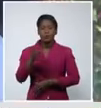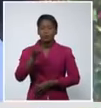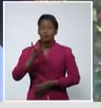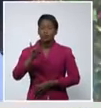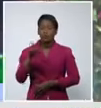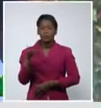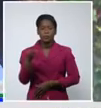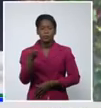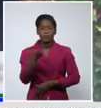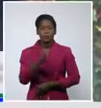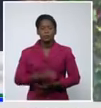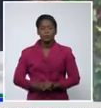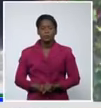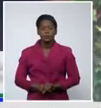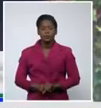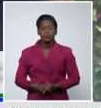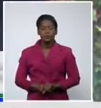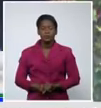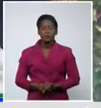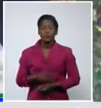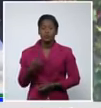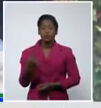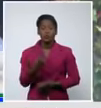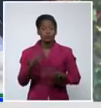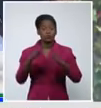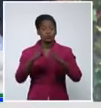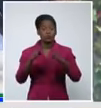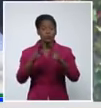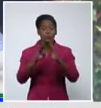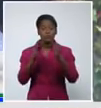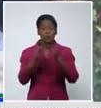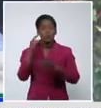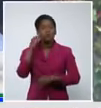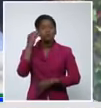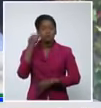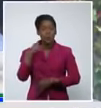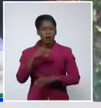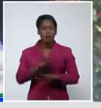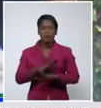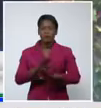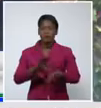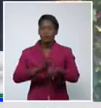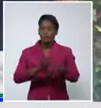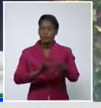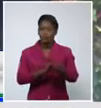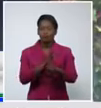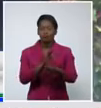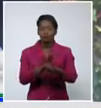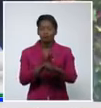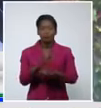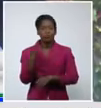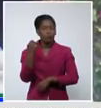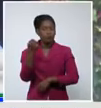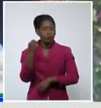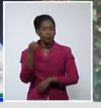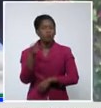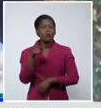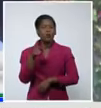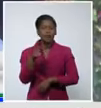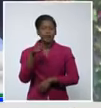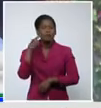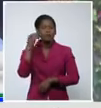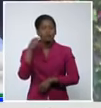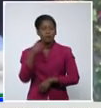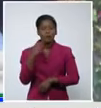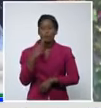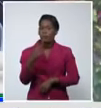vecinos están haciendo conciencia sobre la situación epidemiológica que tiene nuestra provincia con la COVID-19, están pendientes